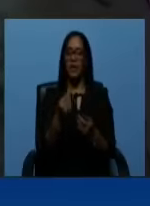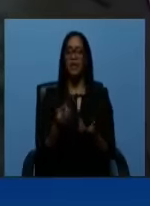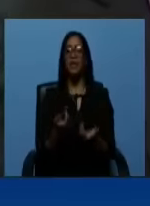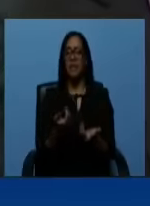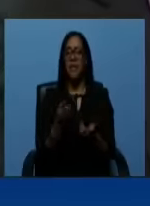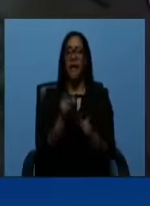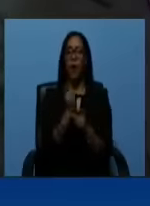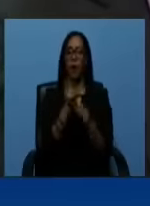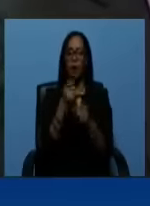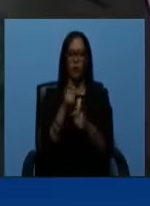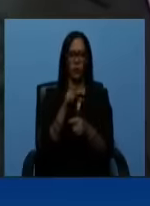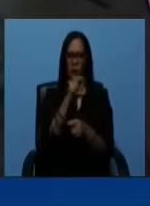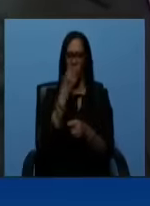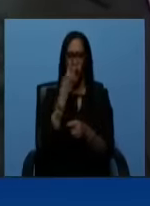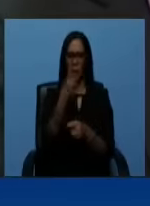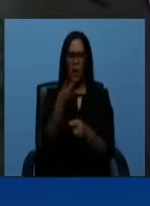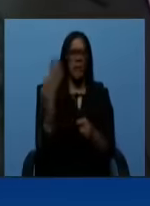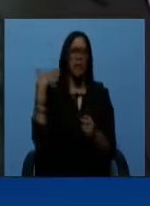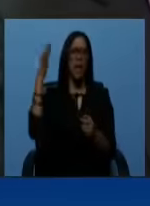tiempo.